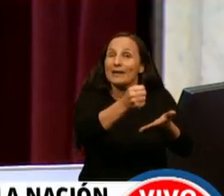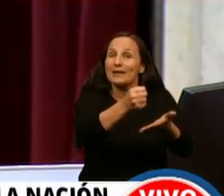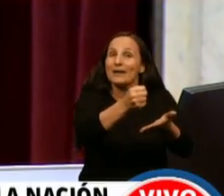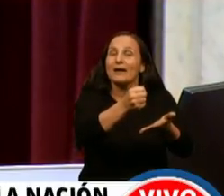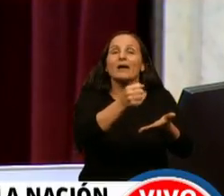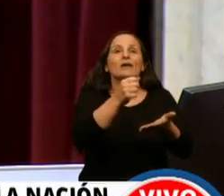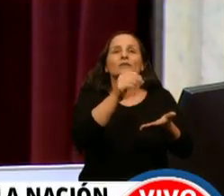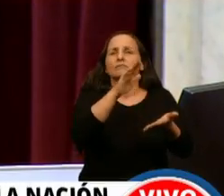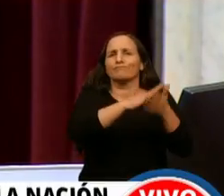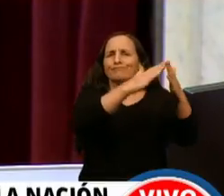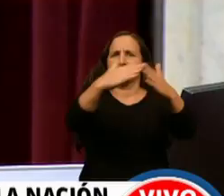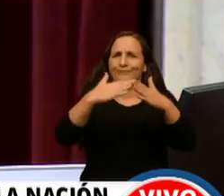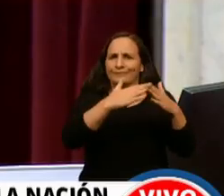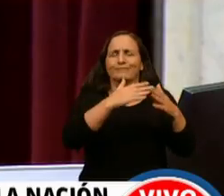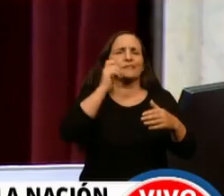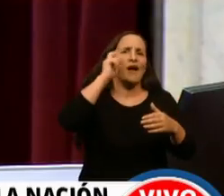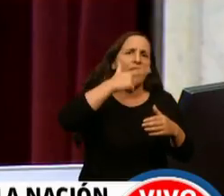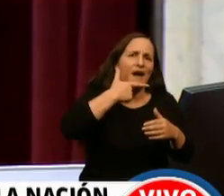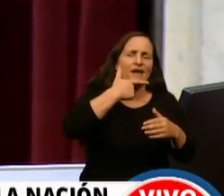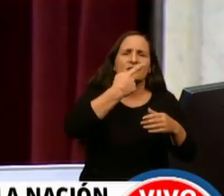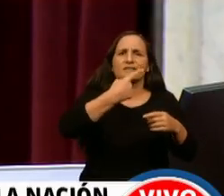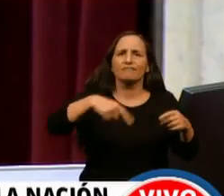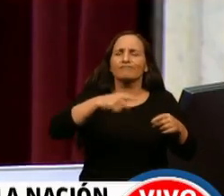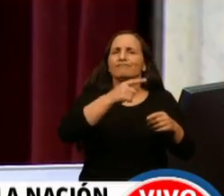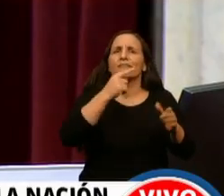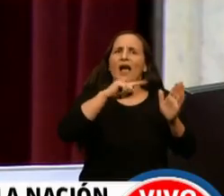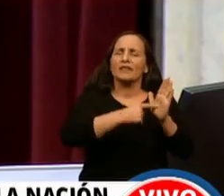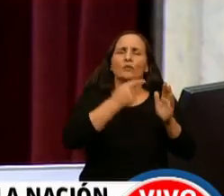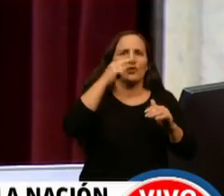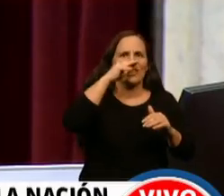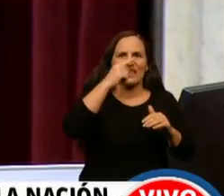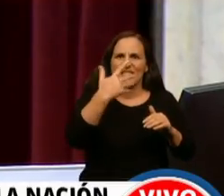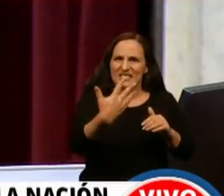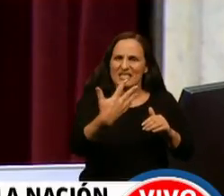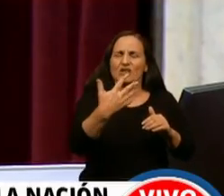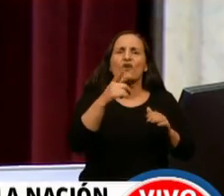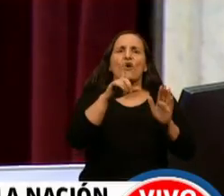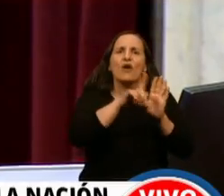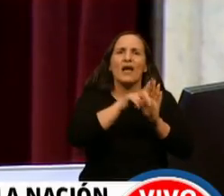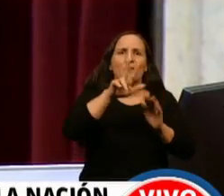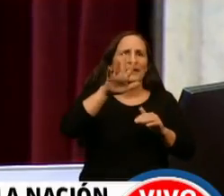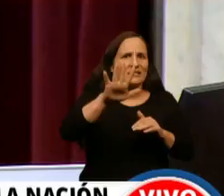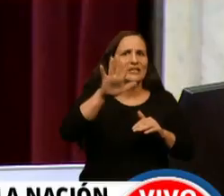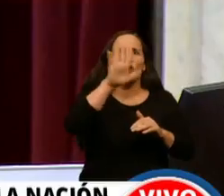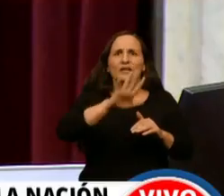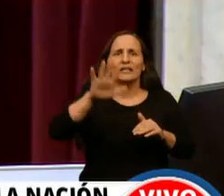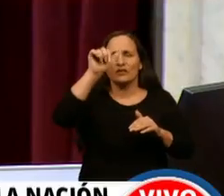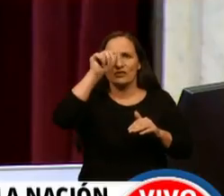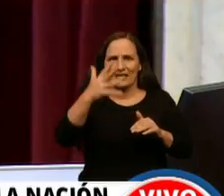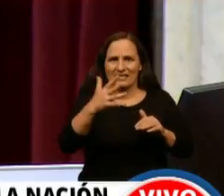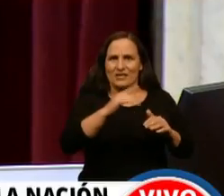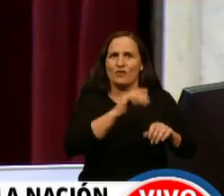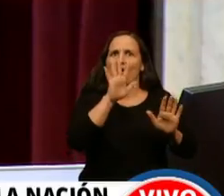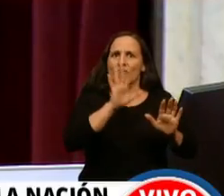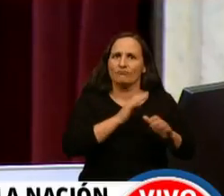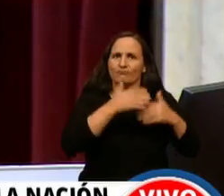de consumos residenciales de gas previsto en el artículo 75 de la ley 25 565